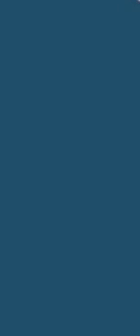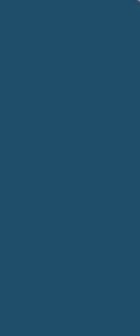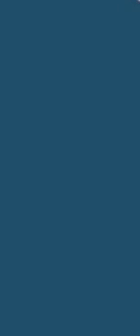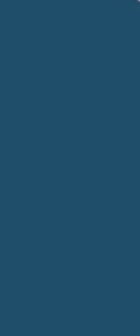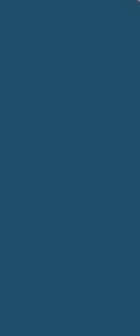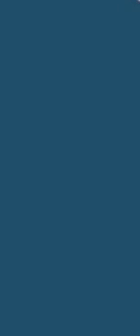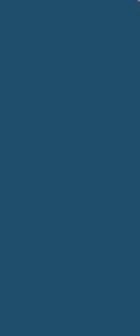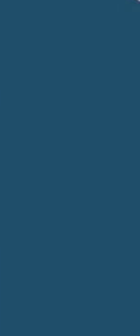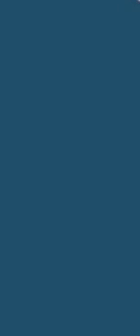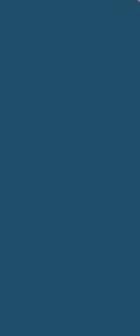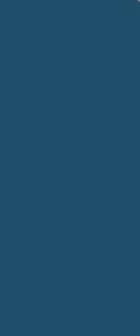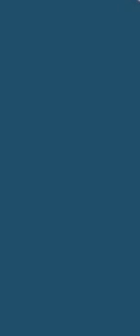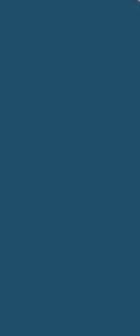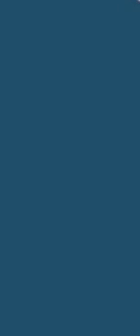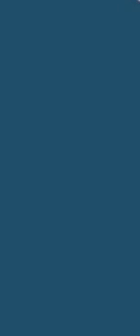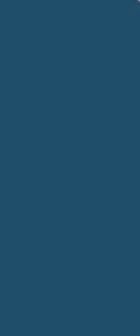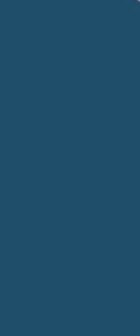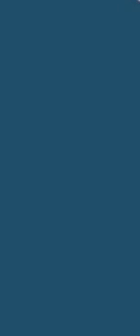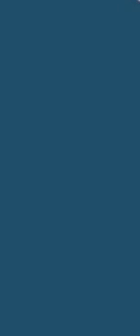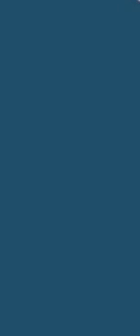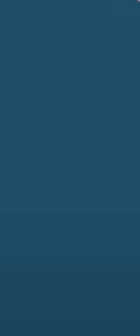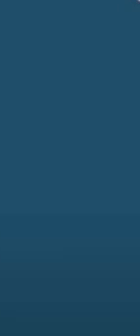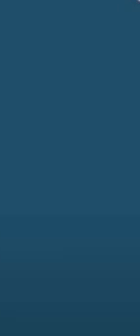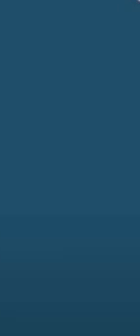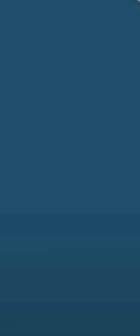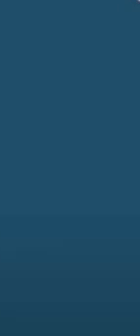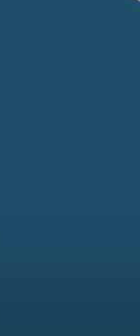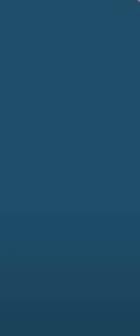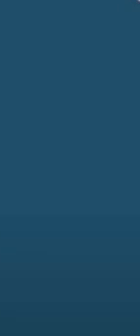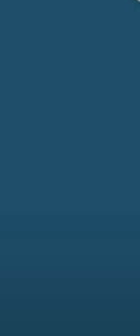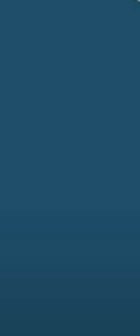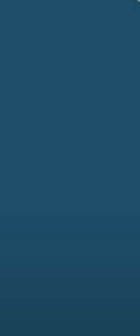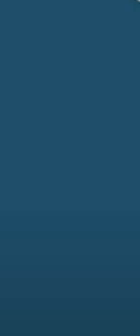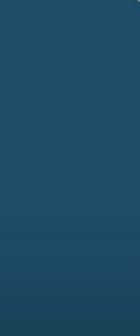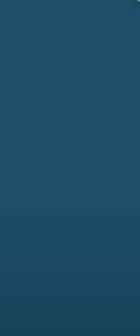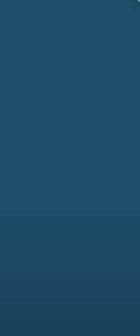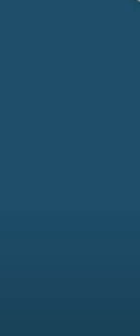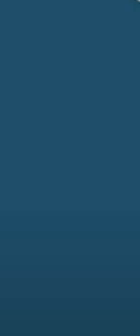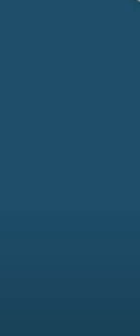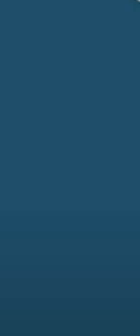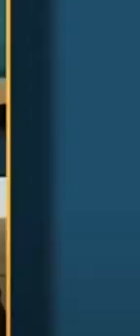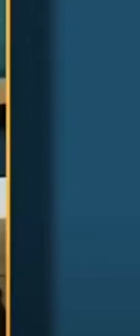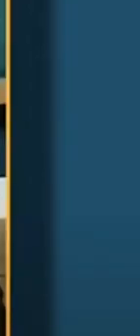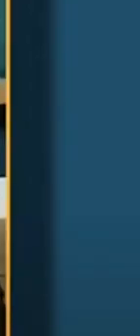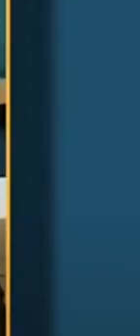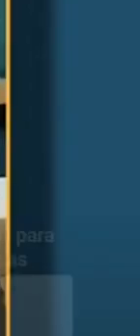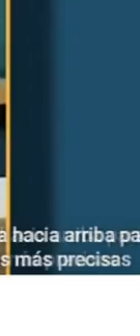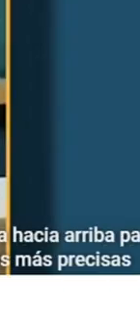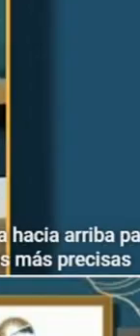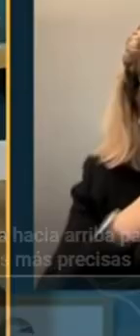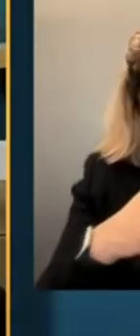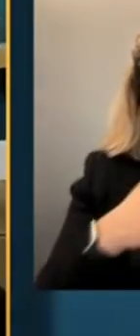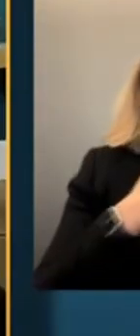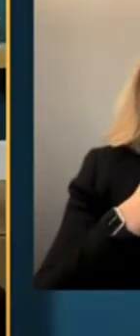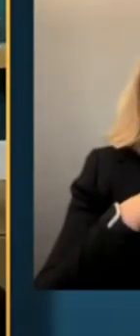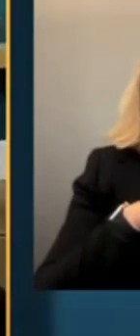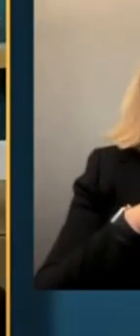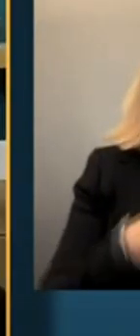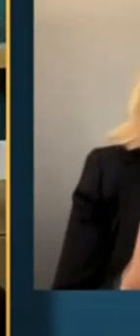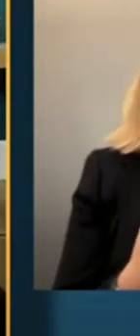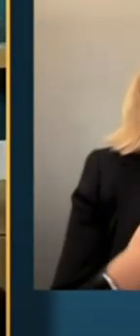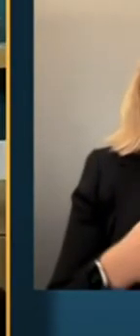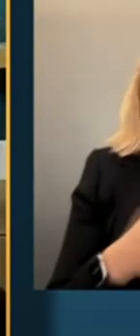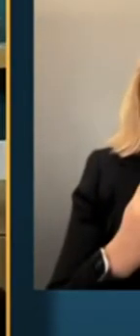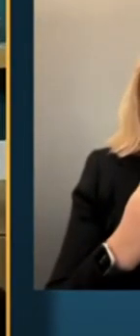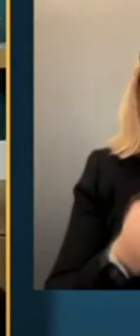por medio de visitas breves a distintas ciudades estadounidenses las líderes extranjeras actuales y emergentes en una variedad de